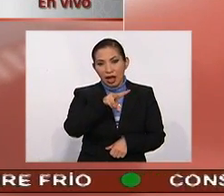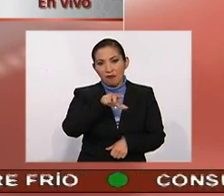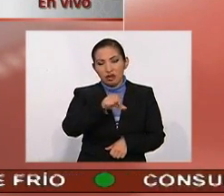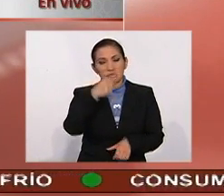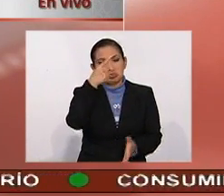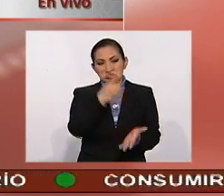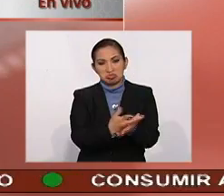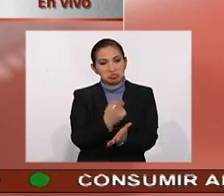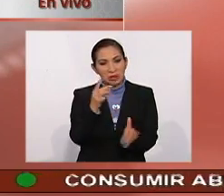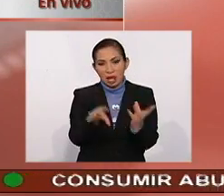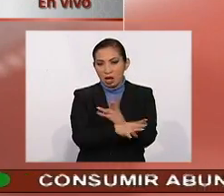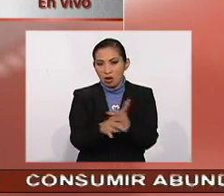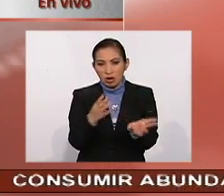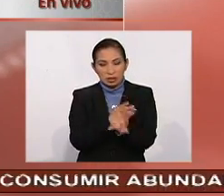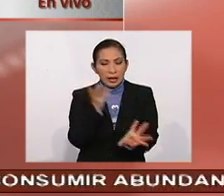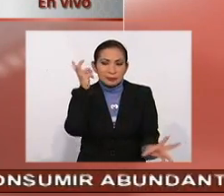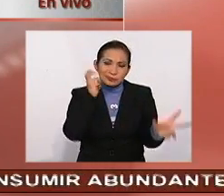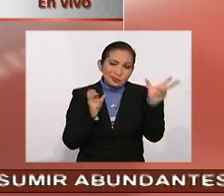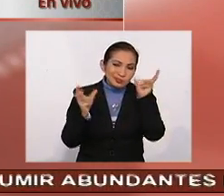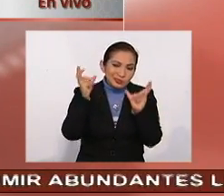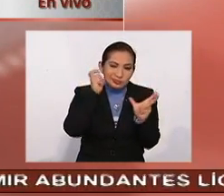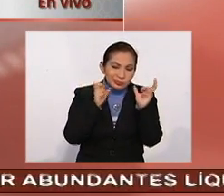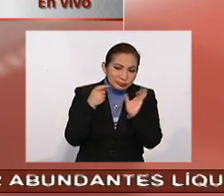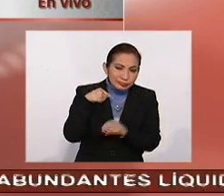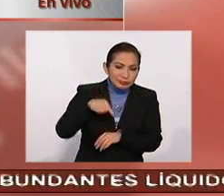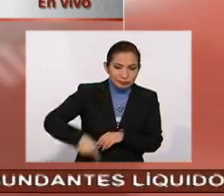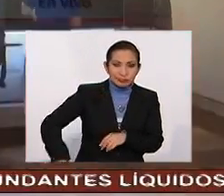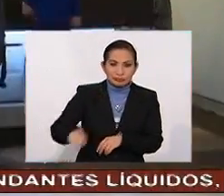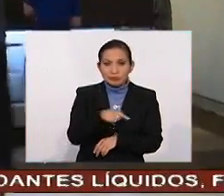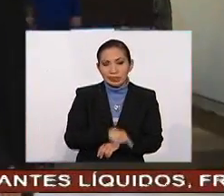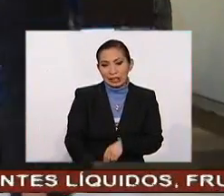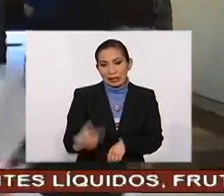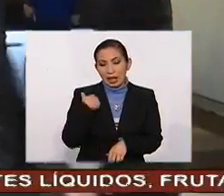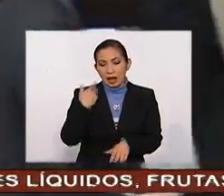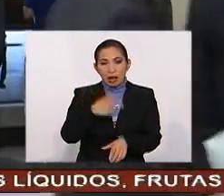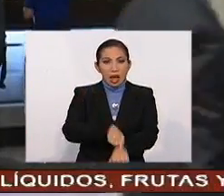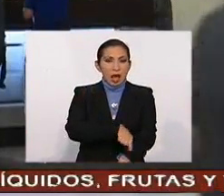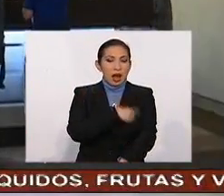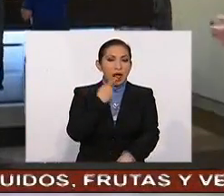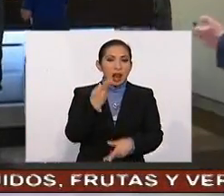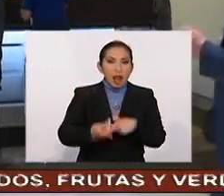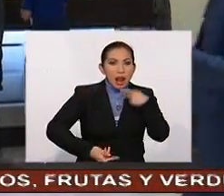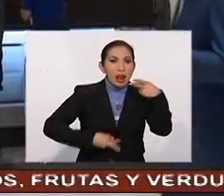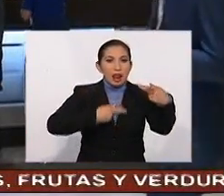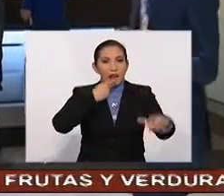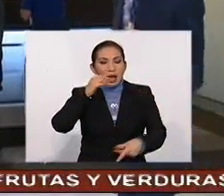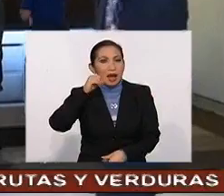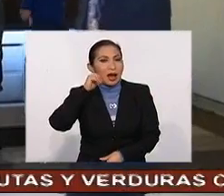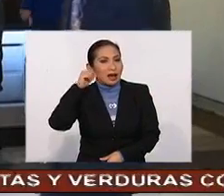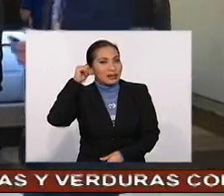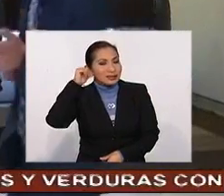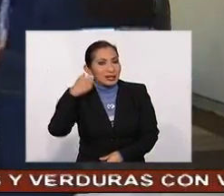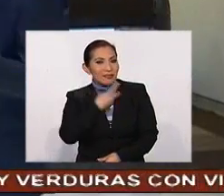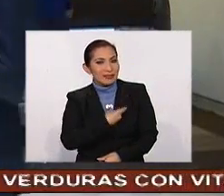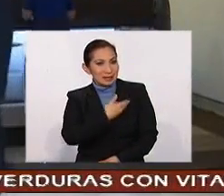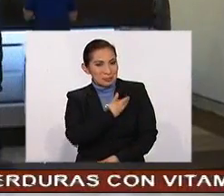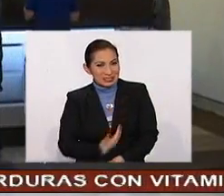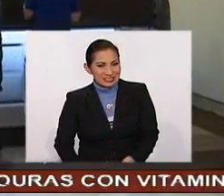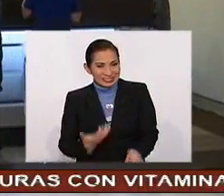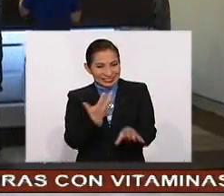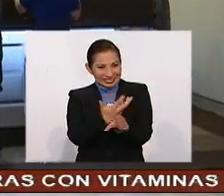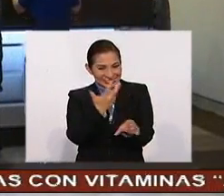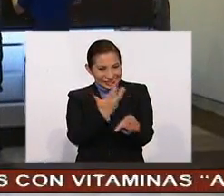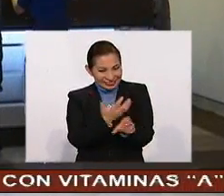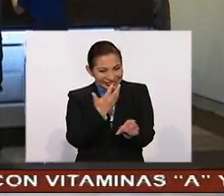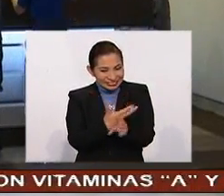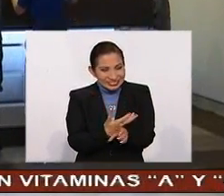Solamente añadir una cosa a lo que estaba escuchando de ese largo discurso que ayer leyó aquí el vicepresidente de los Estados